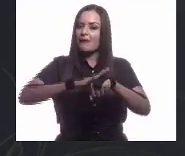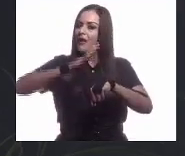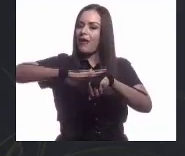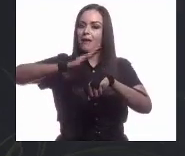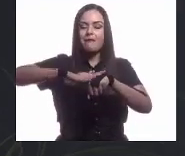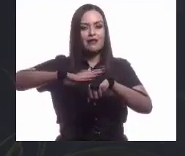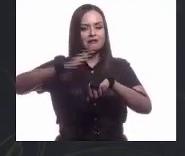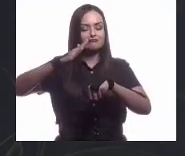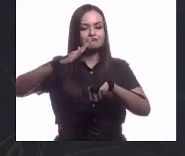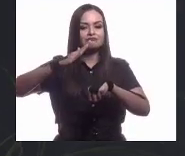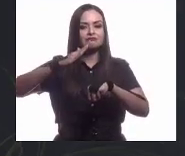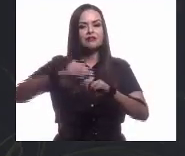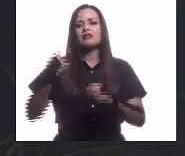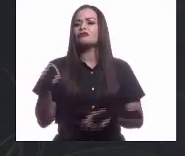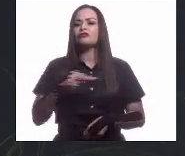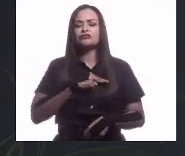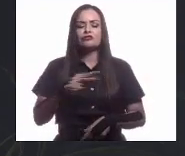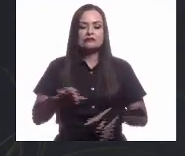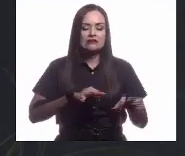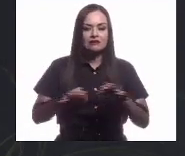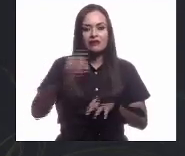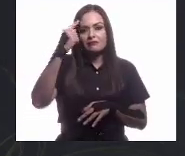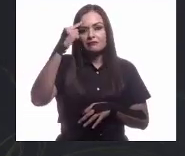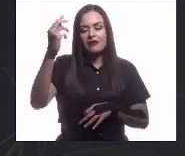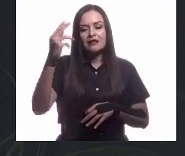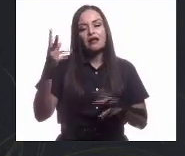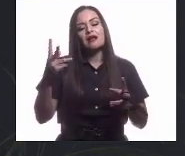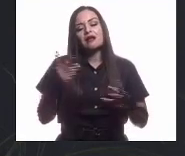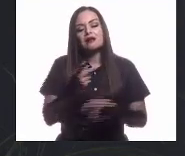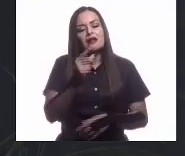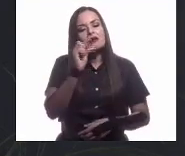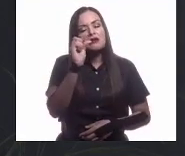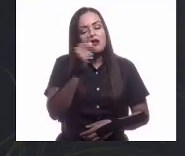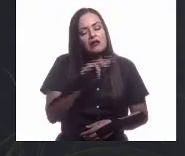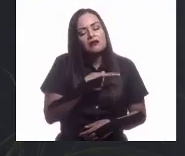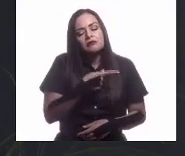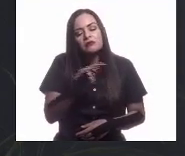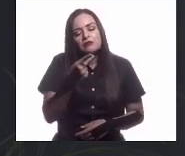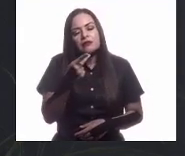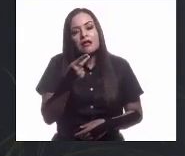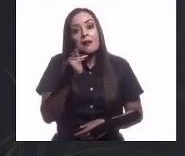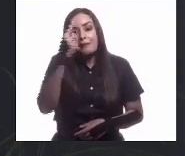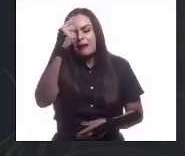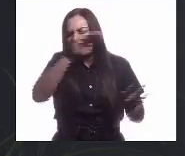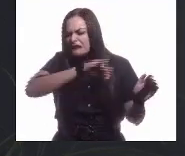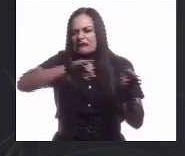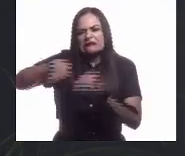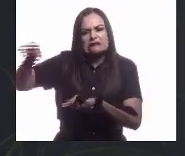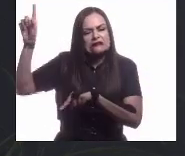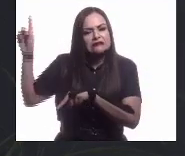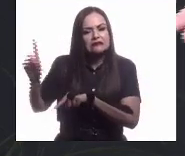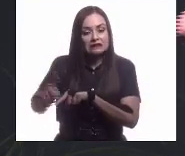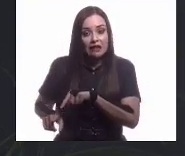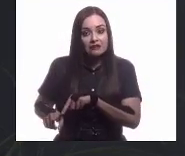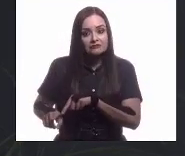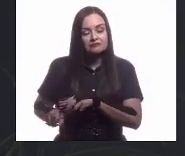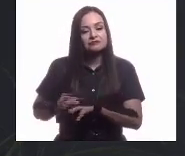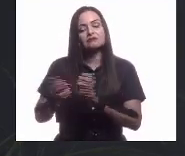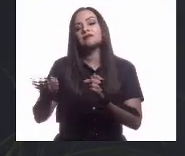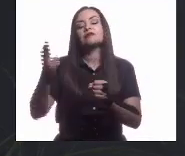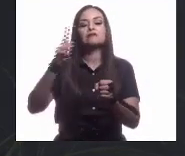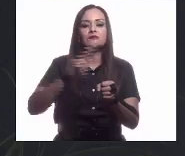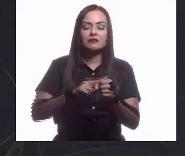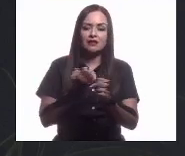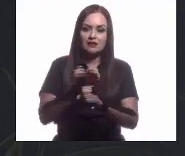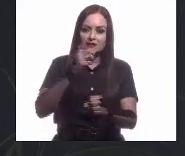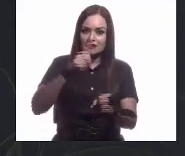breve, venturosamente, la pobreza extrema sea aquí no más que un recuerdo. Abrieron sus puertas los hospitales